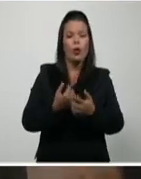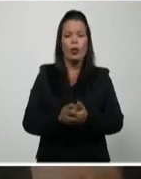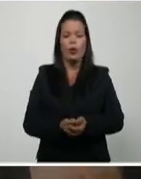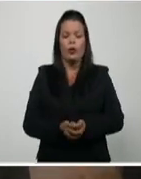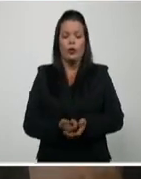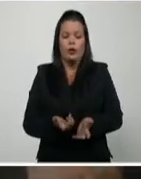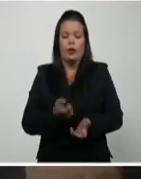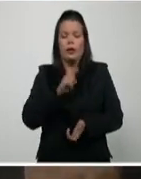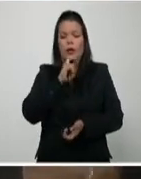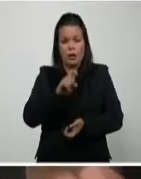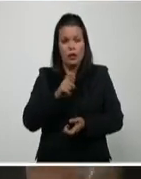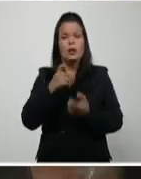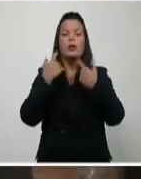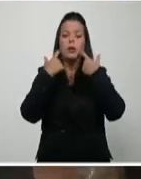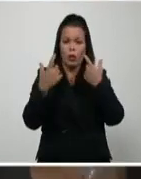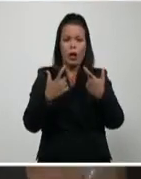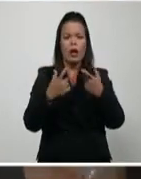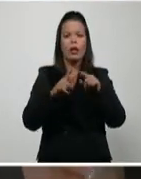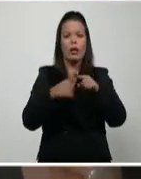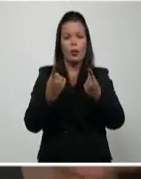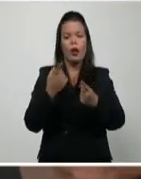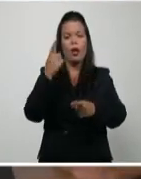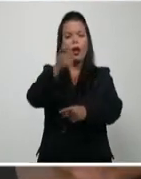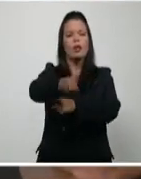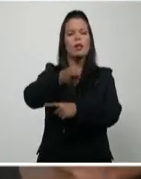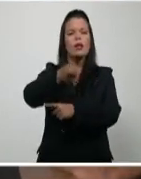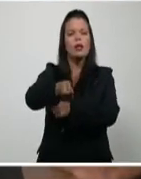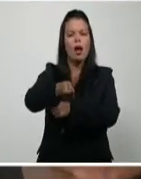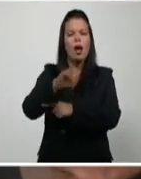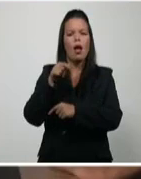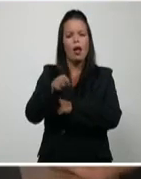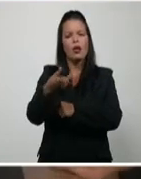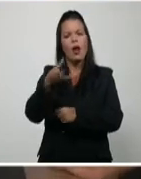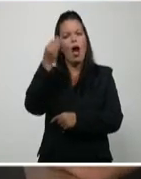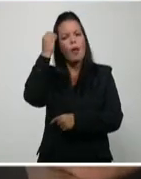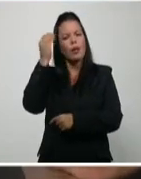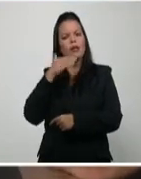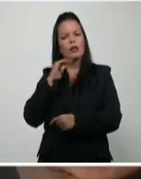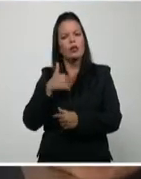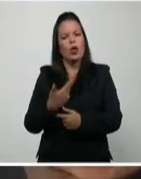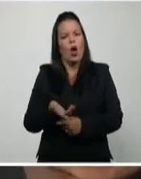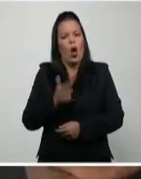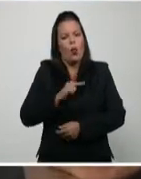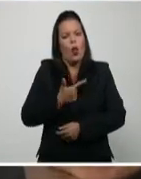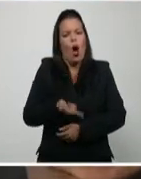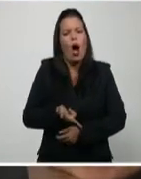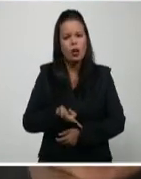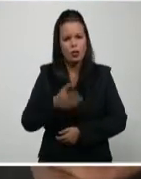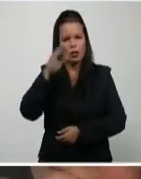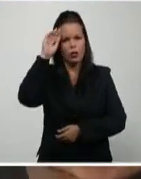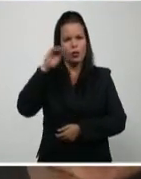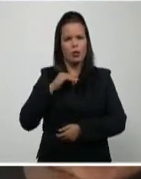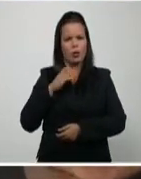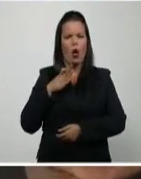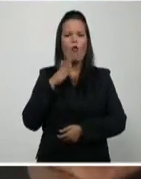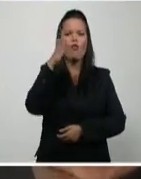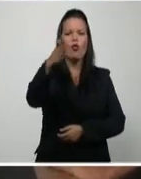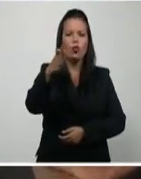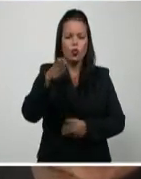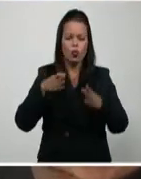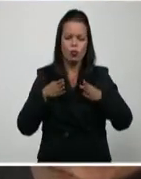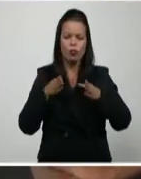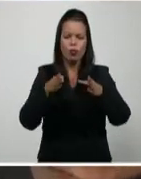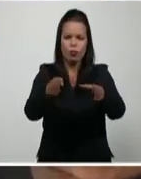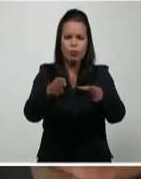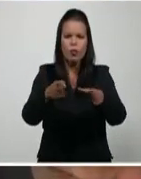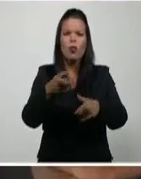sumaran al buen hacer a través del arte como un camino que ennoblece el alma,